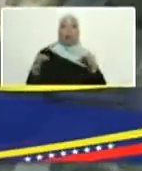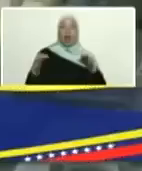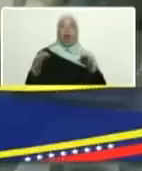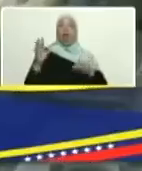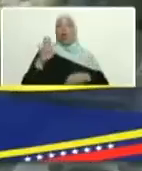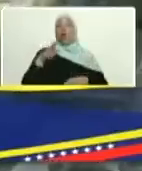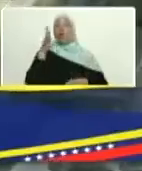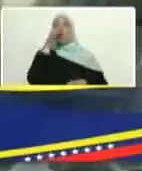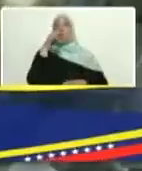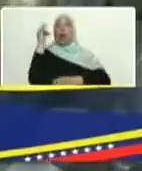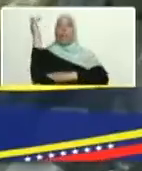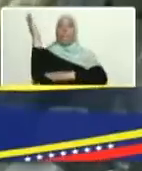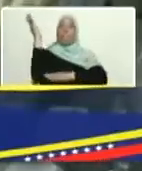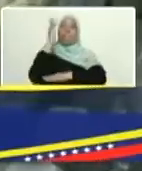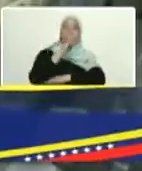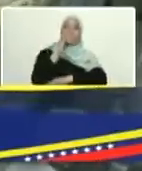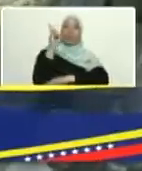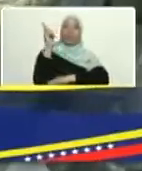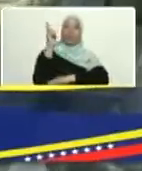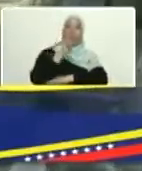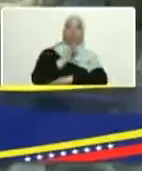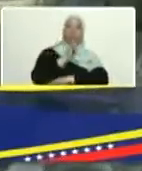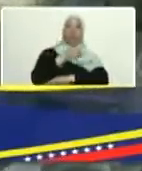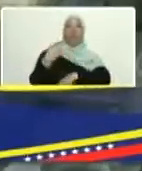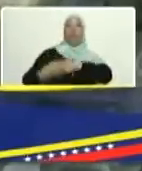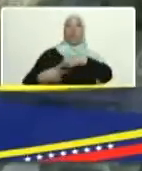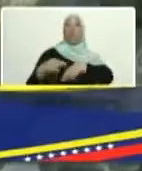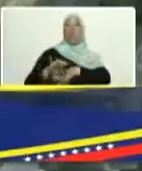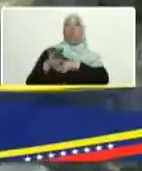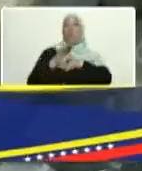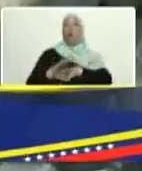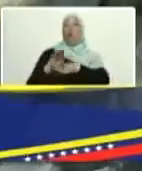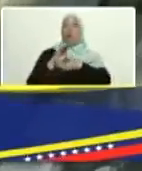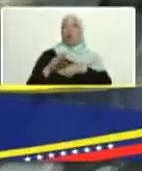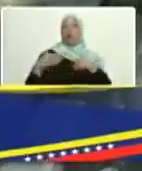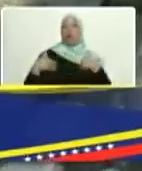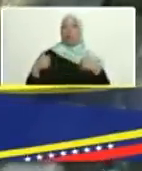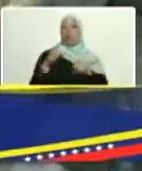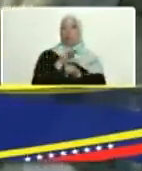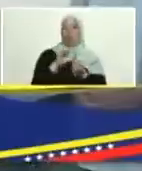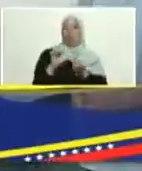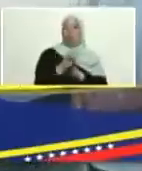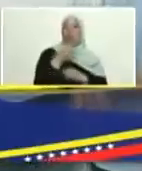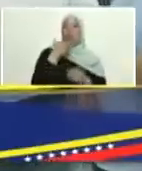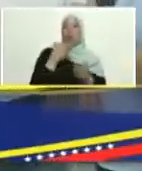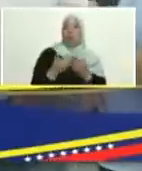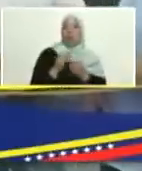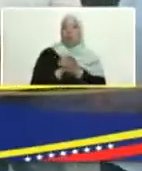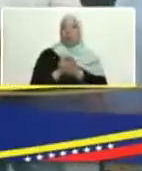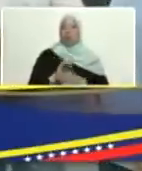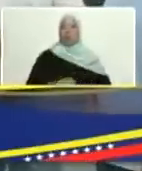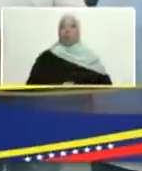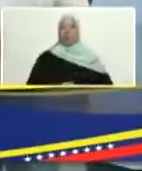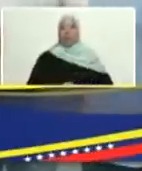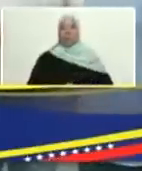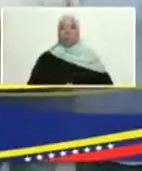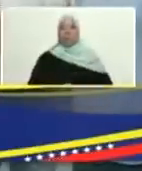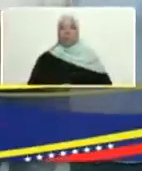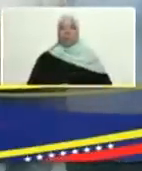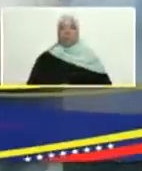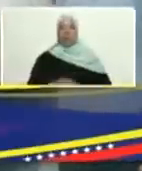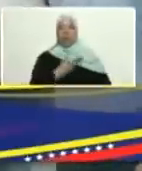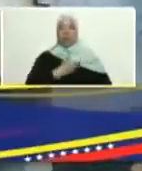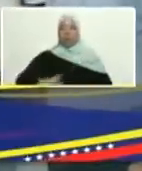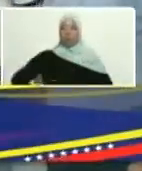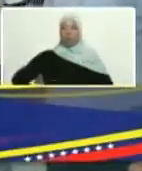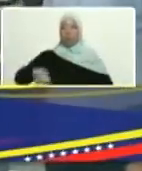árboles. Y esta es la consigna de esta revolución, cuidarnos, cuidarnos y querernos todos. Muchas gracias. Adelante,